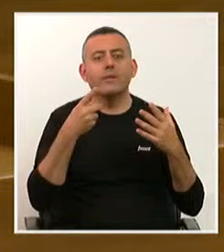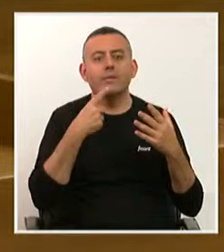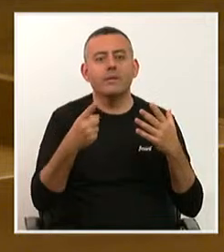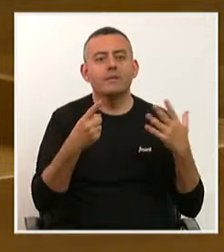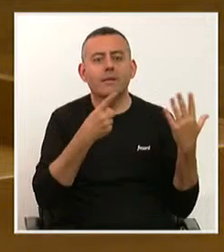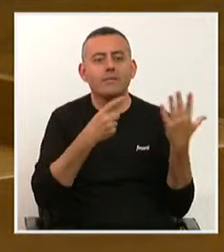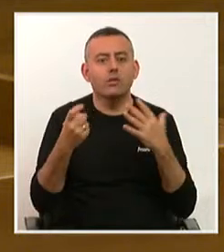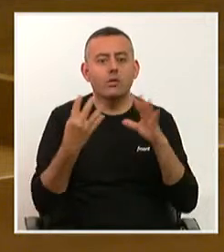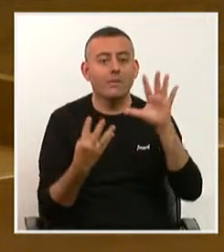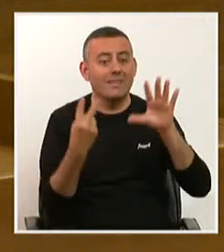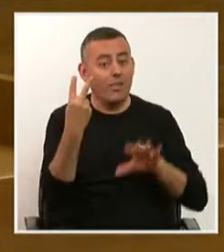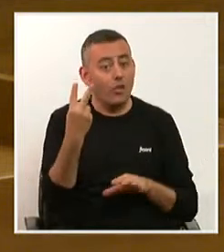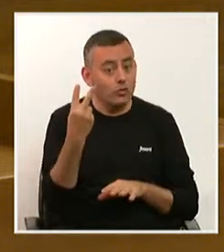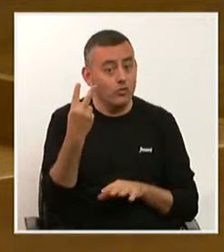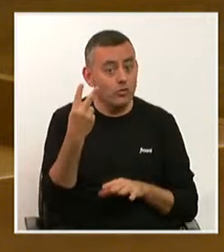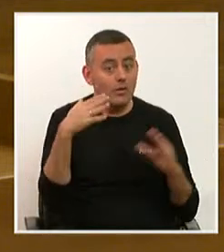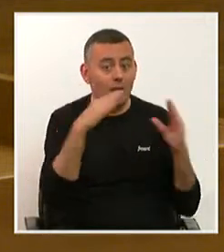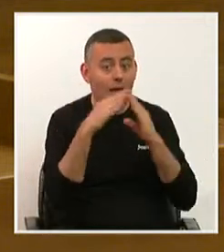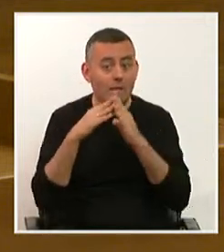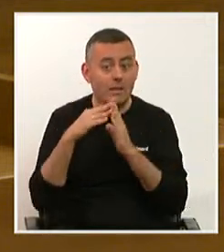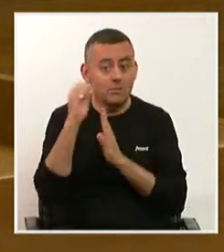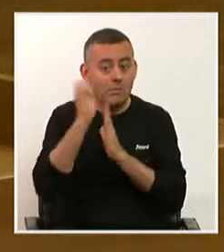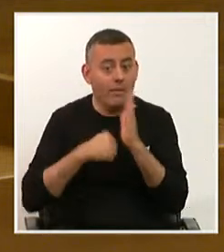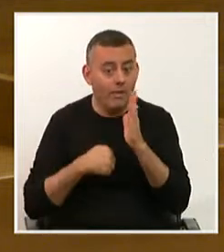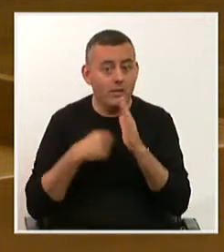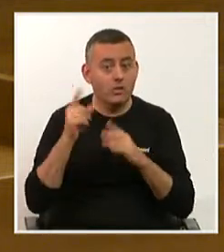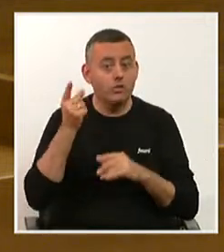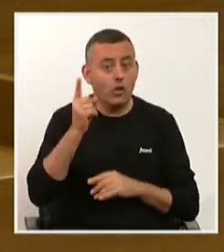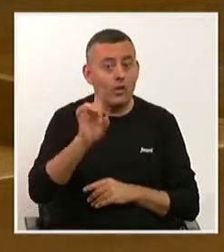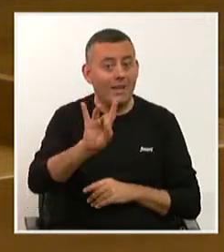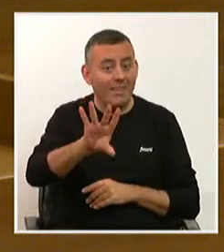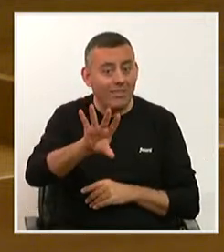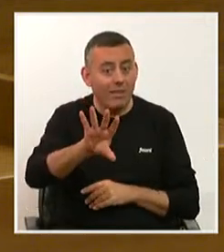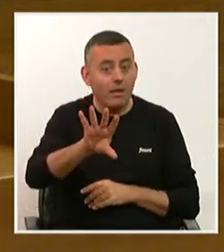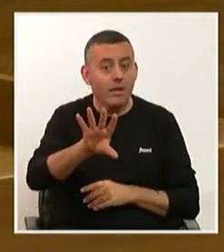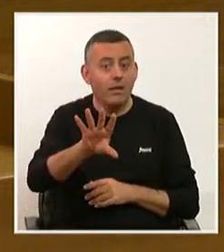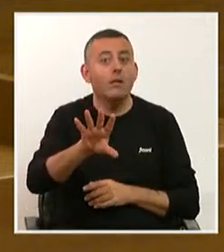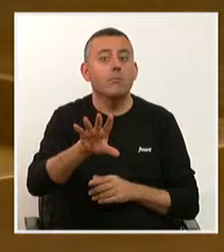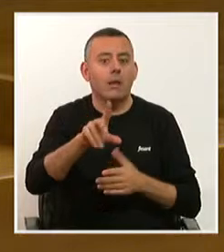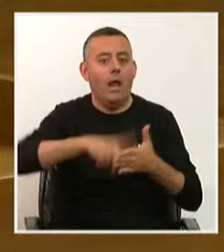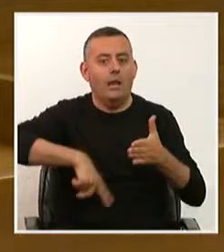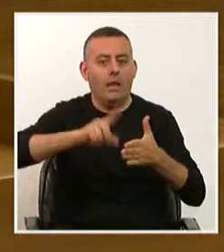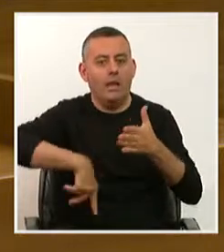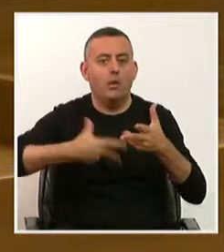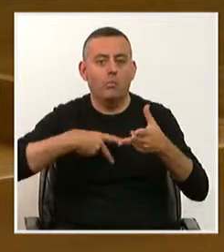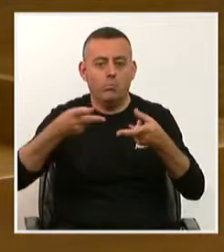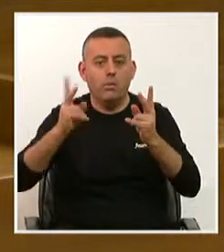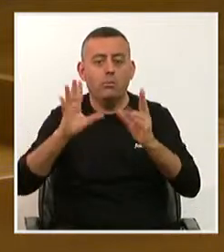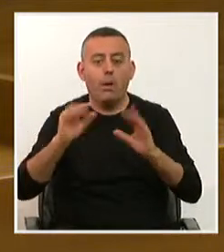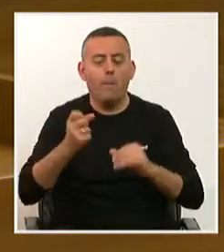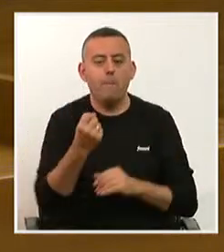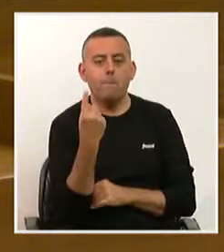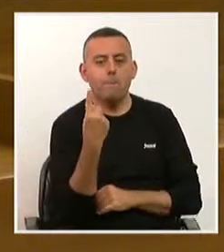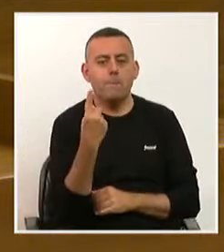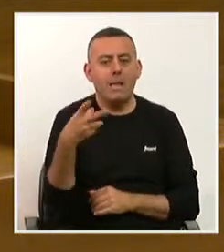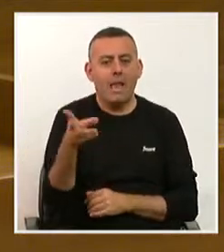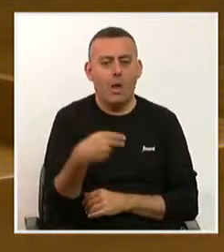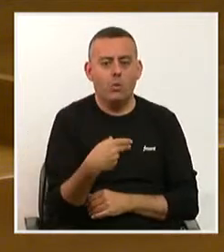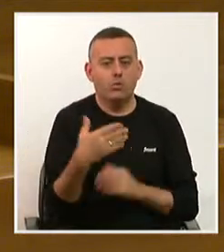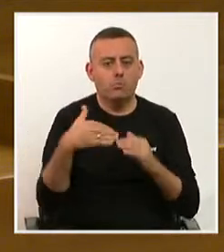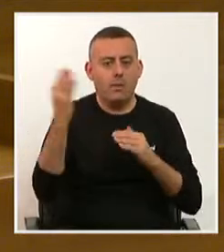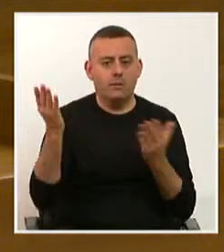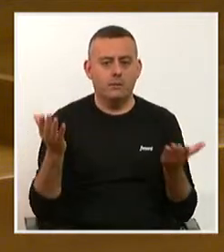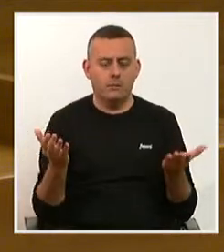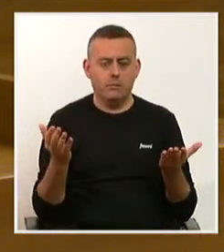sols 15 está en el mercat del loguer un PR superior 1000 desde m barat que ya